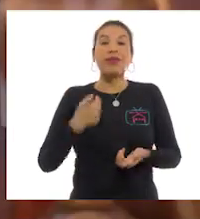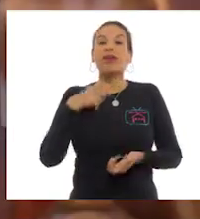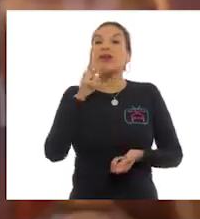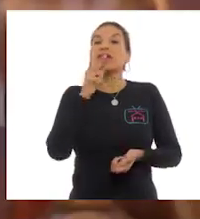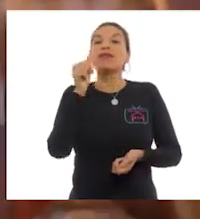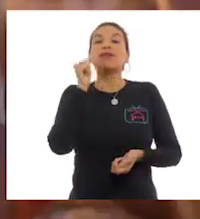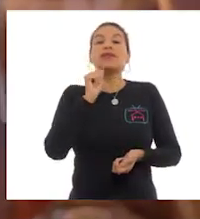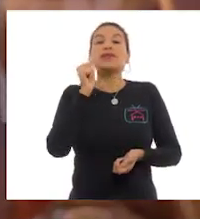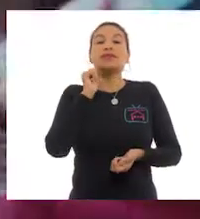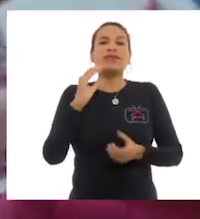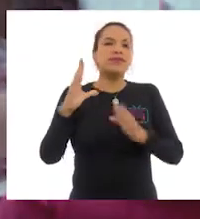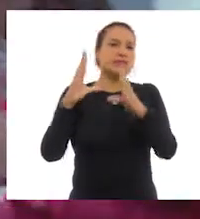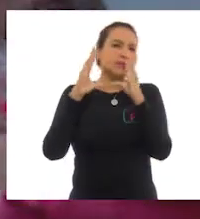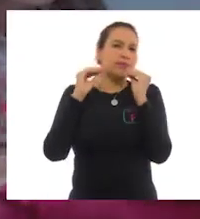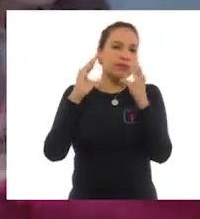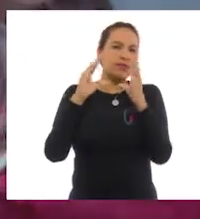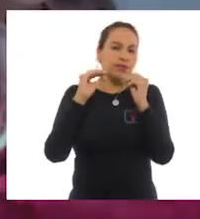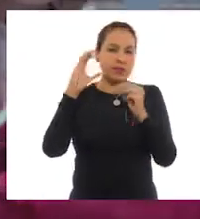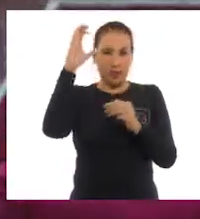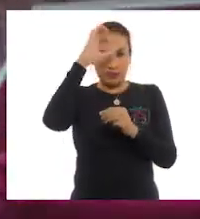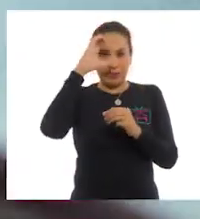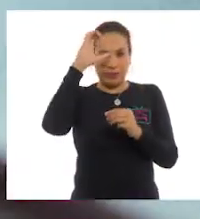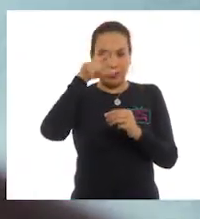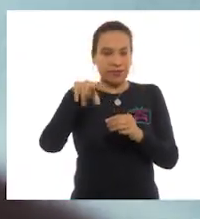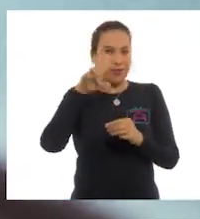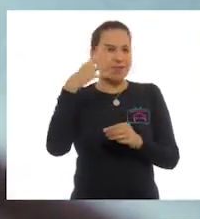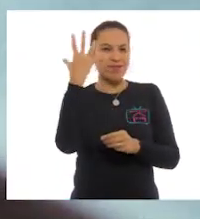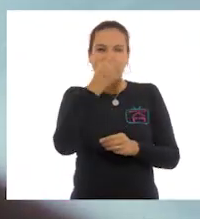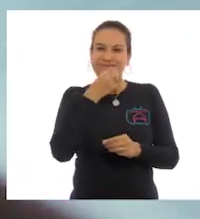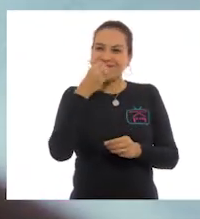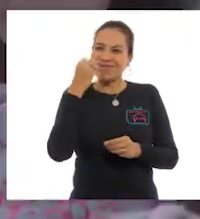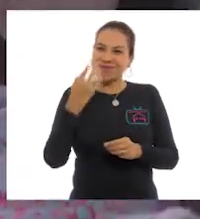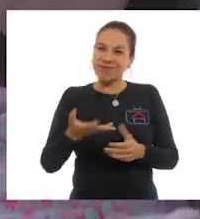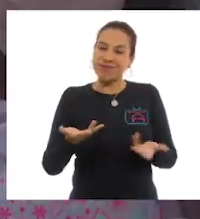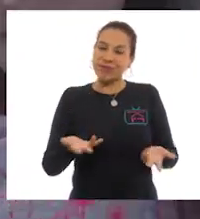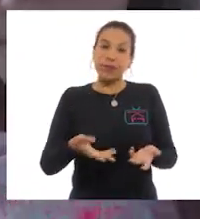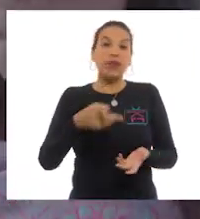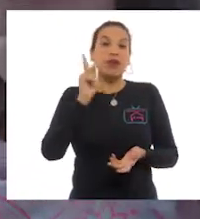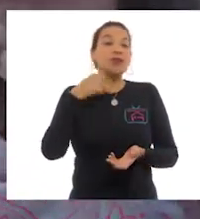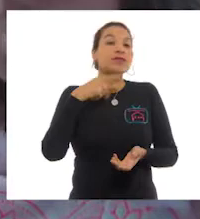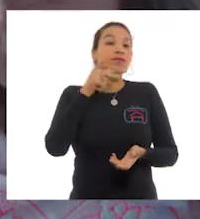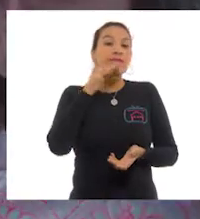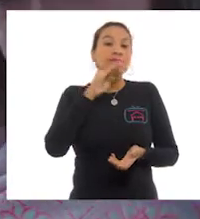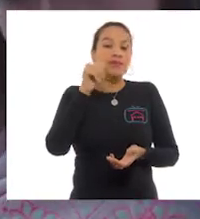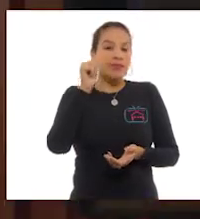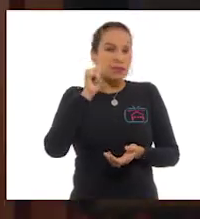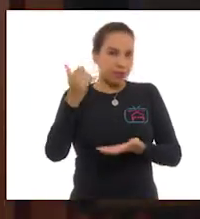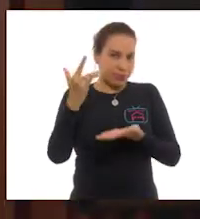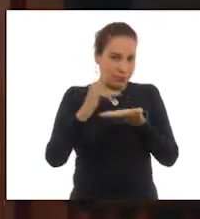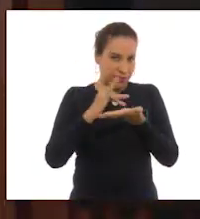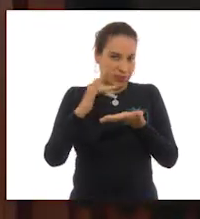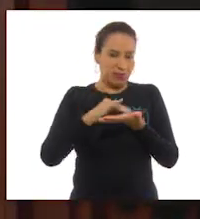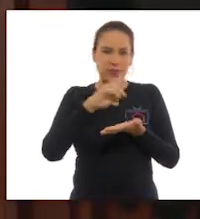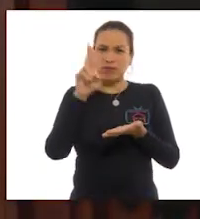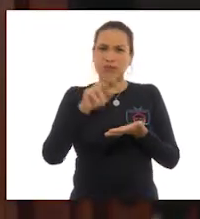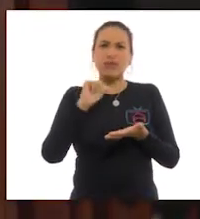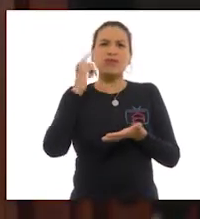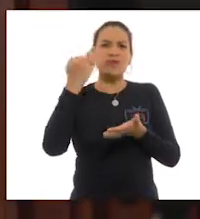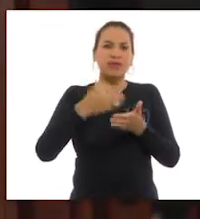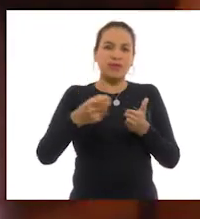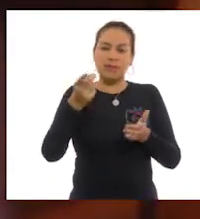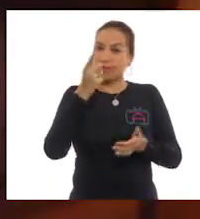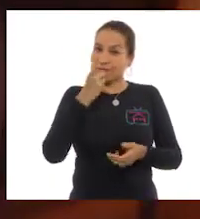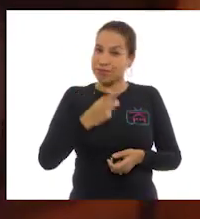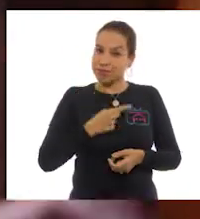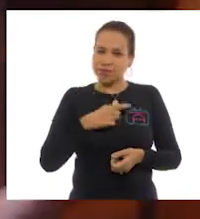papá siempre nos enseñó que las ciencias eran maravillosas. Y aunque mis papás siempre me apoyaban, nunca faltó quien me